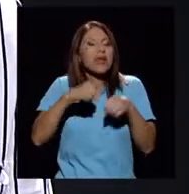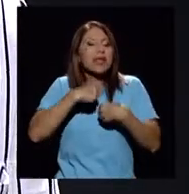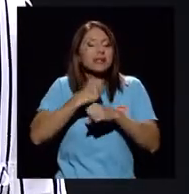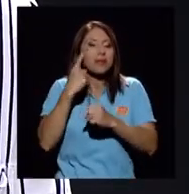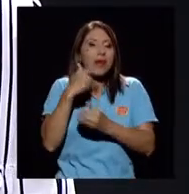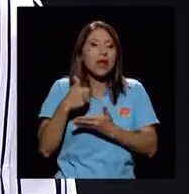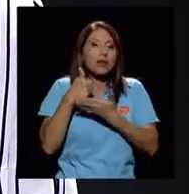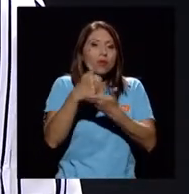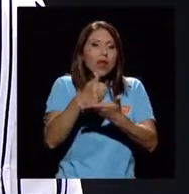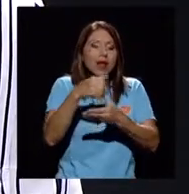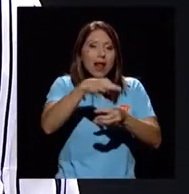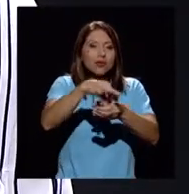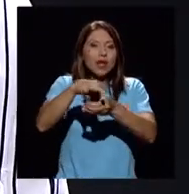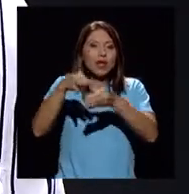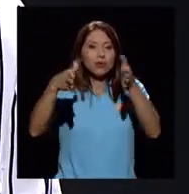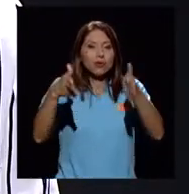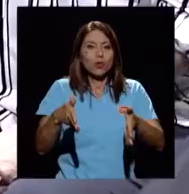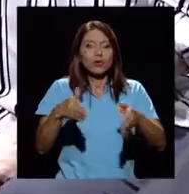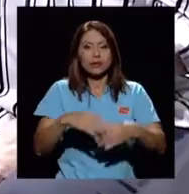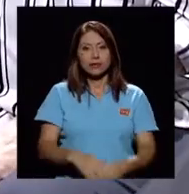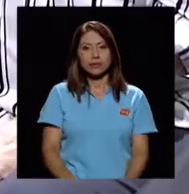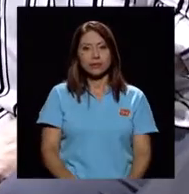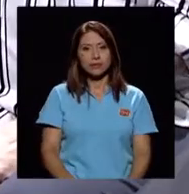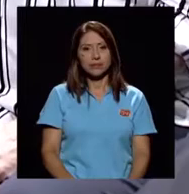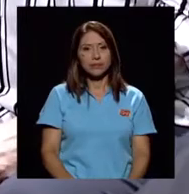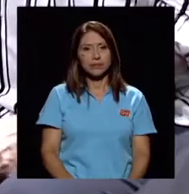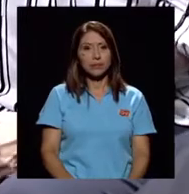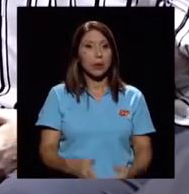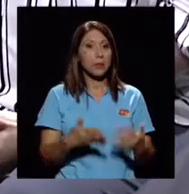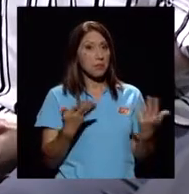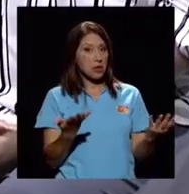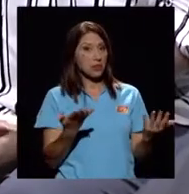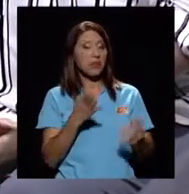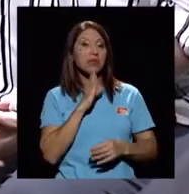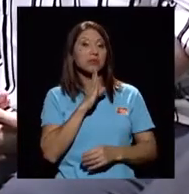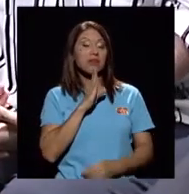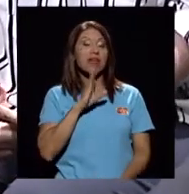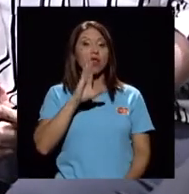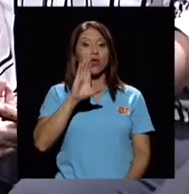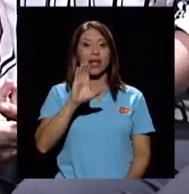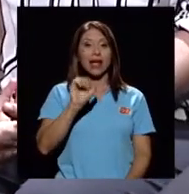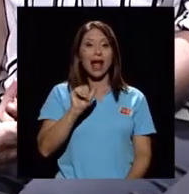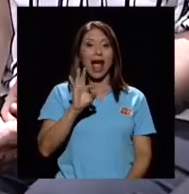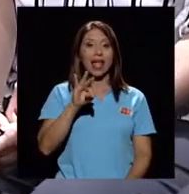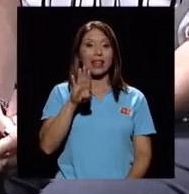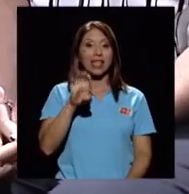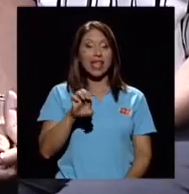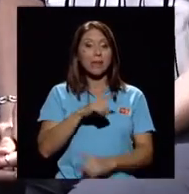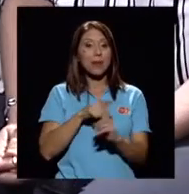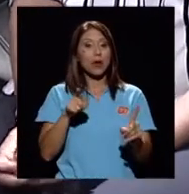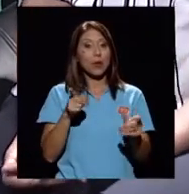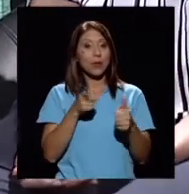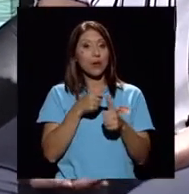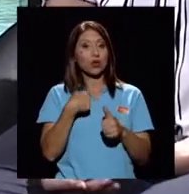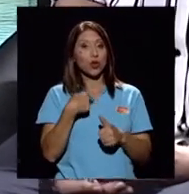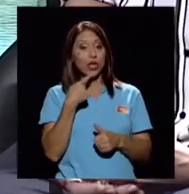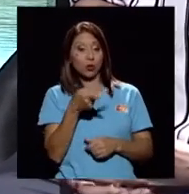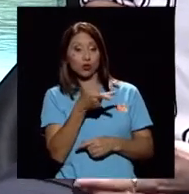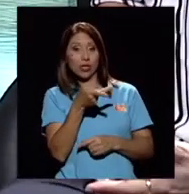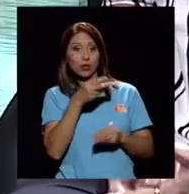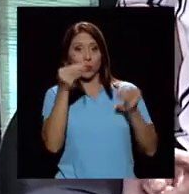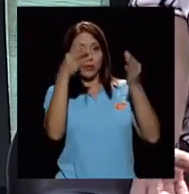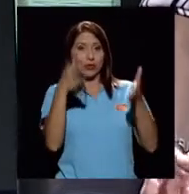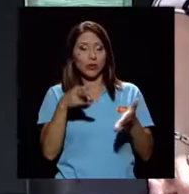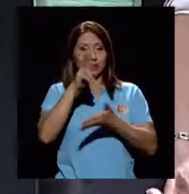poder ayudar a los agricultores. Bueno, hemos hablado un poco del CATIE, pero ya yo dije al principio que ustedes son profesores de la Universidad de